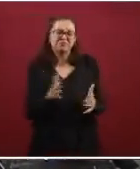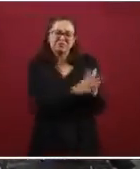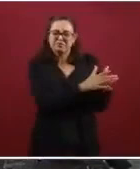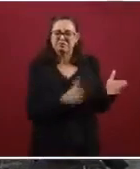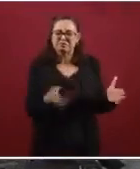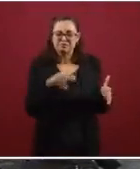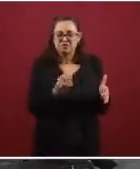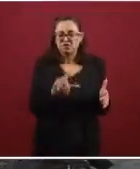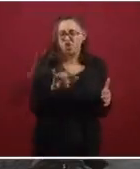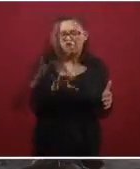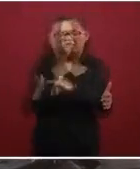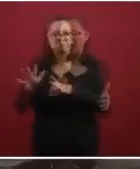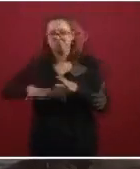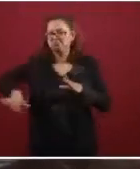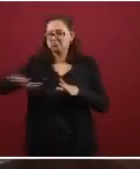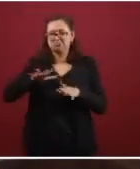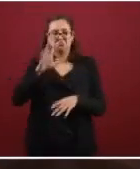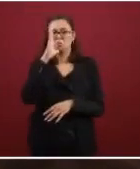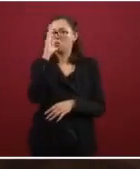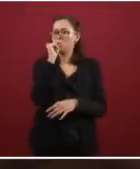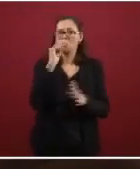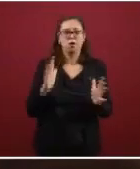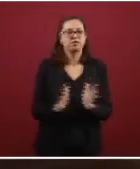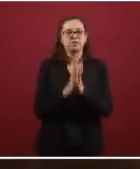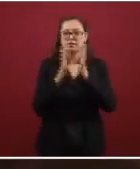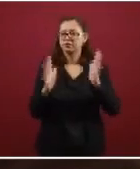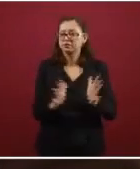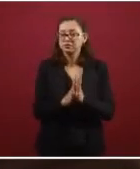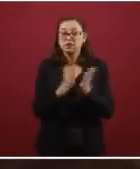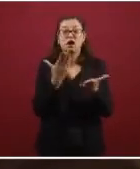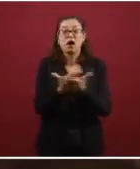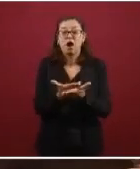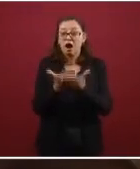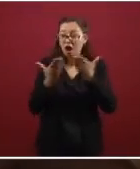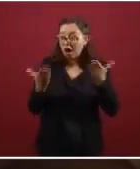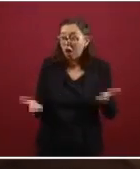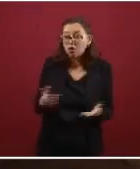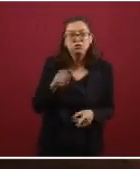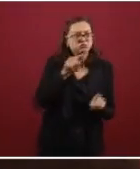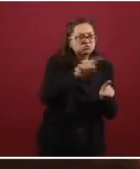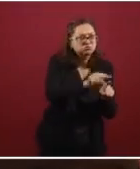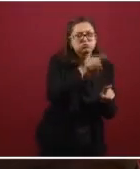periodo neoliberal. Ahora hay portales,